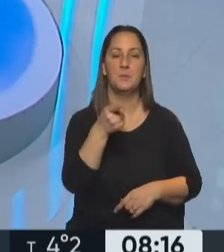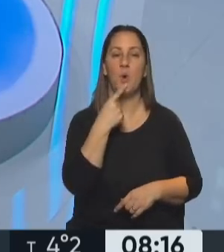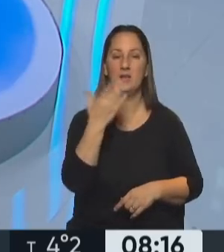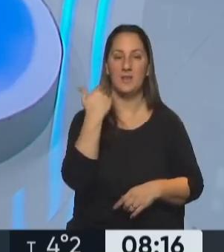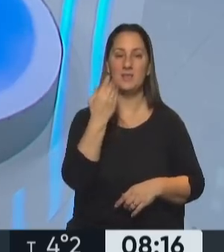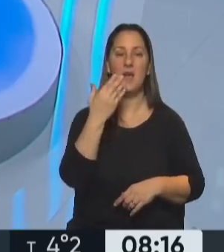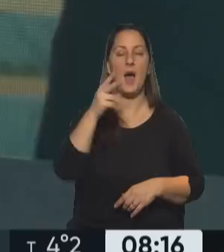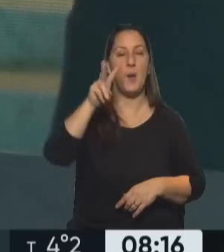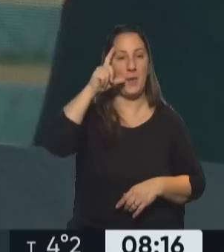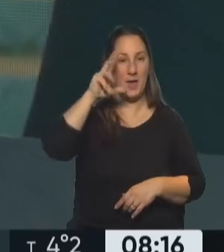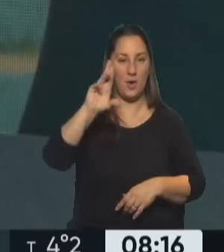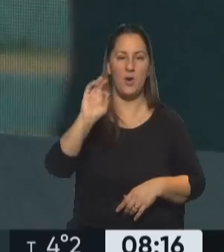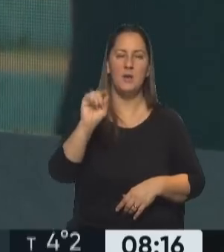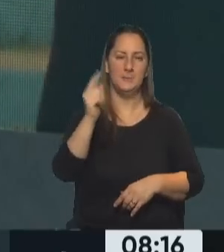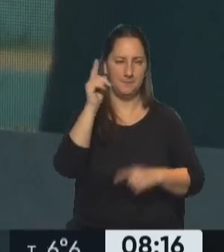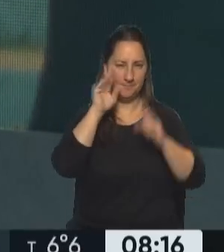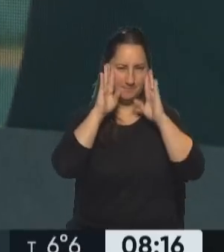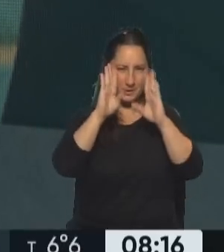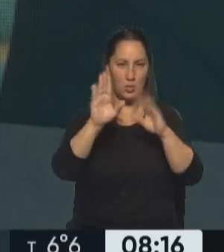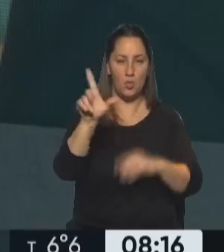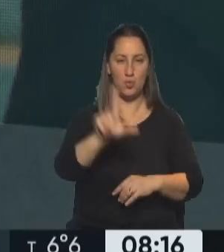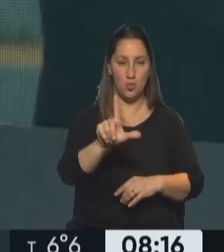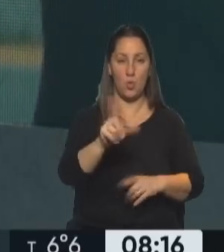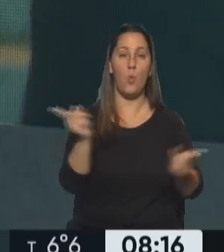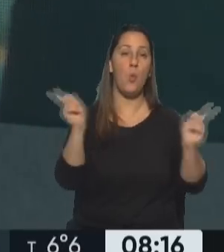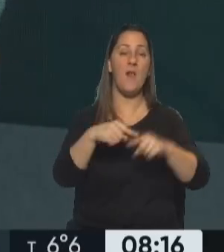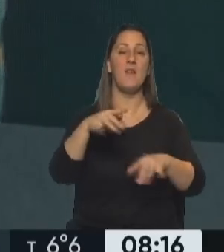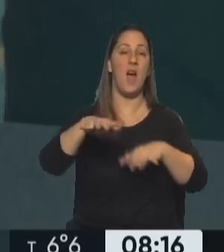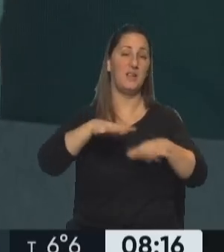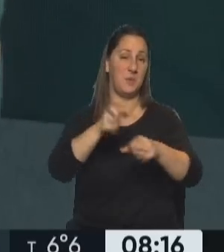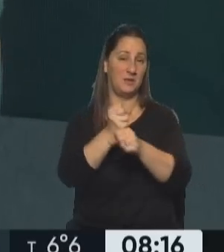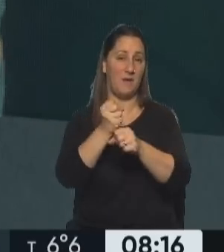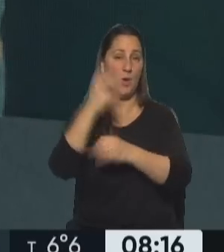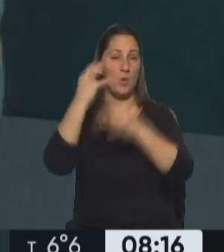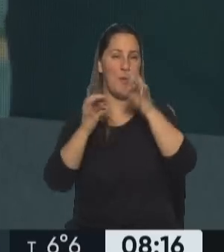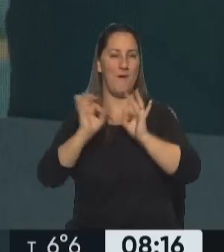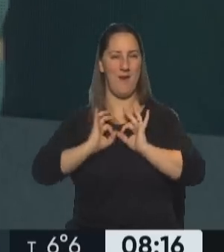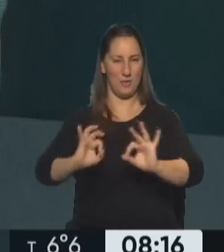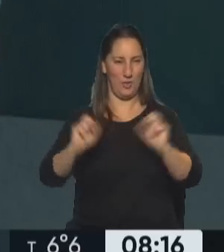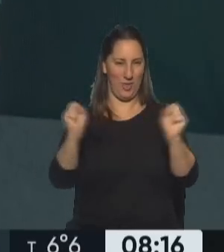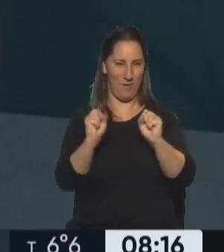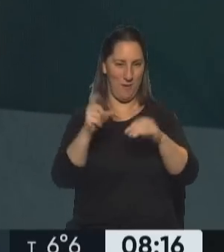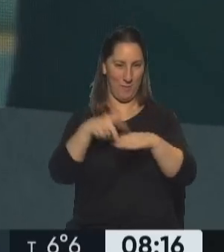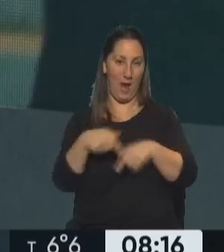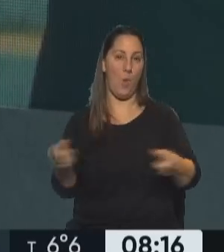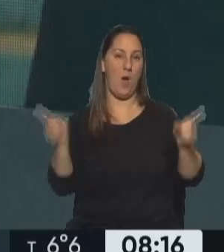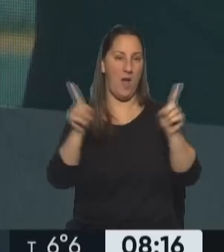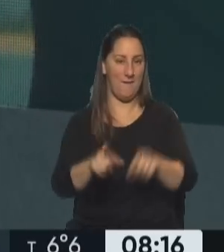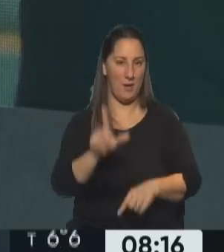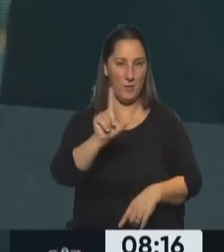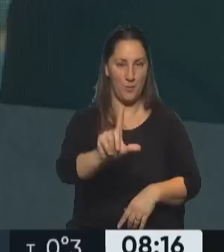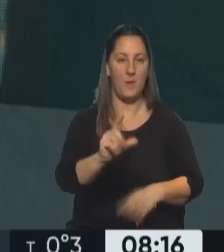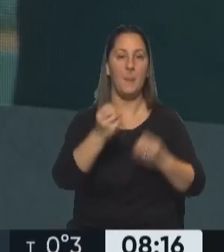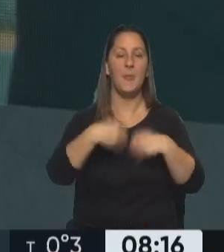recién, hay que prestar atención a algo que va a pasar el lunes. El lunes vuelve la actividad judicial tras el receso de invierno y comienza la etapa